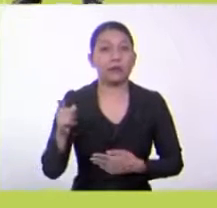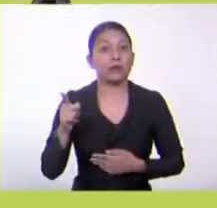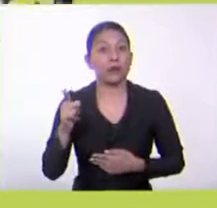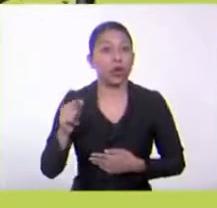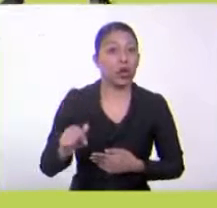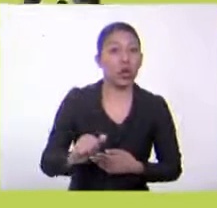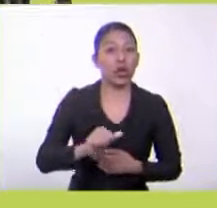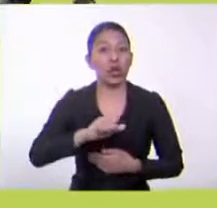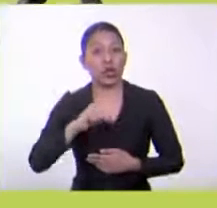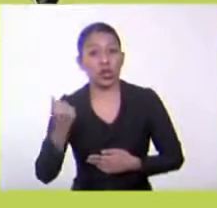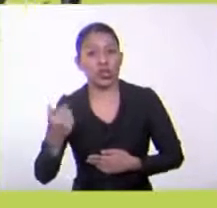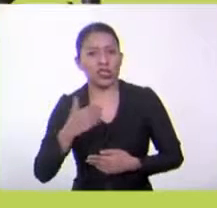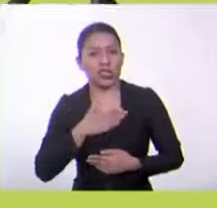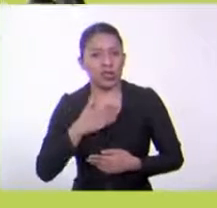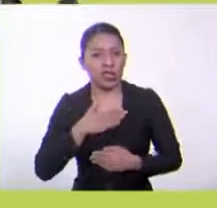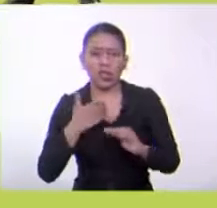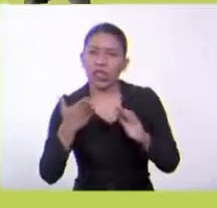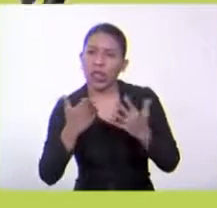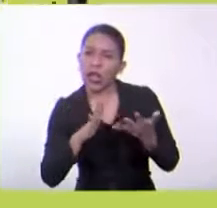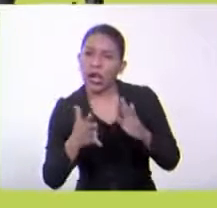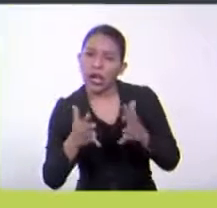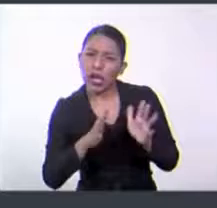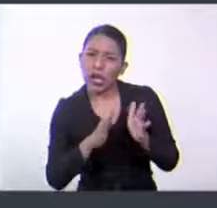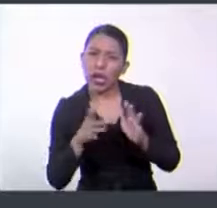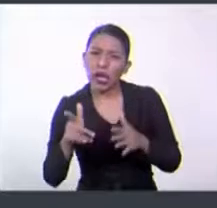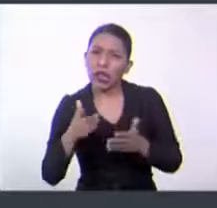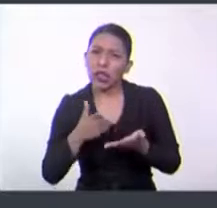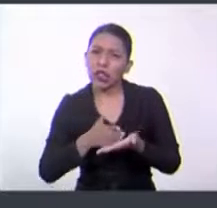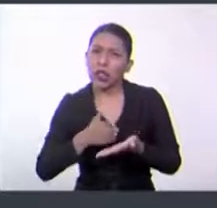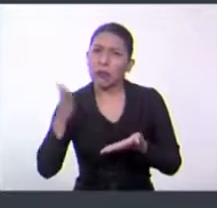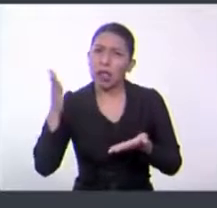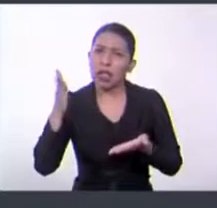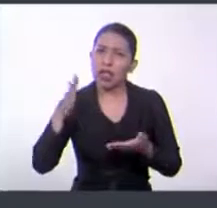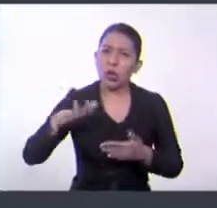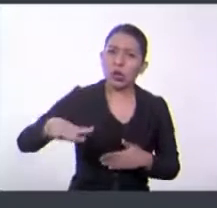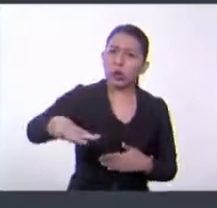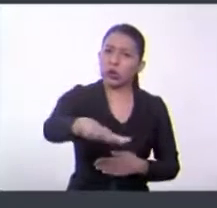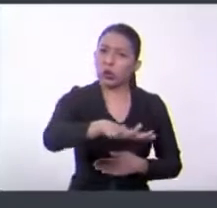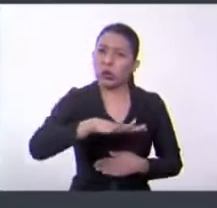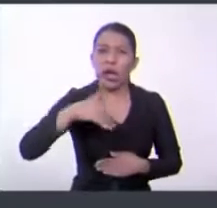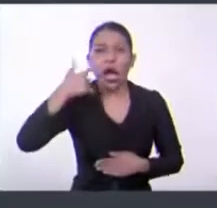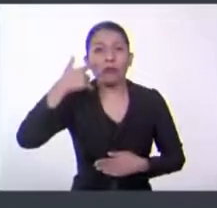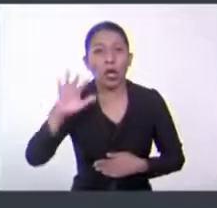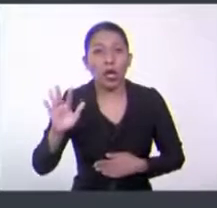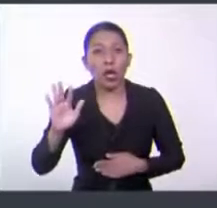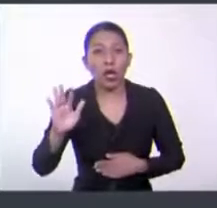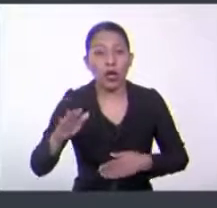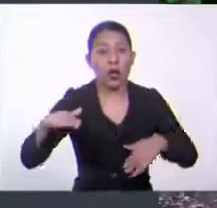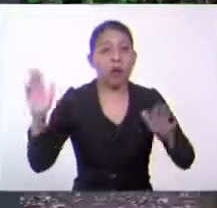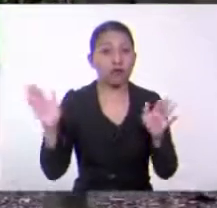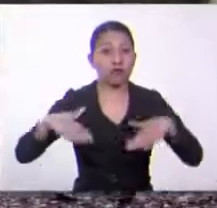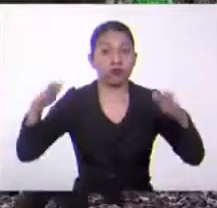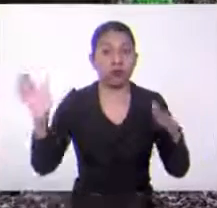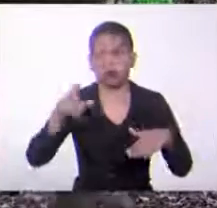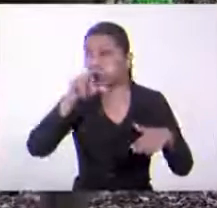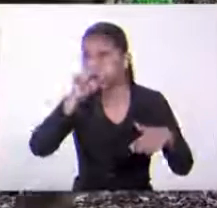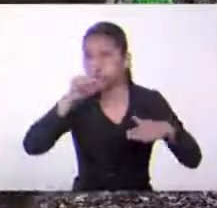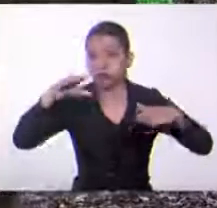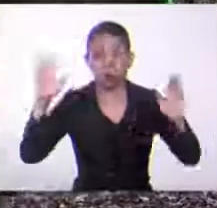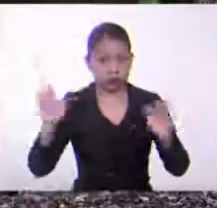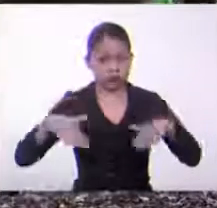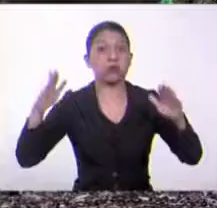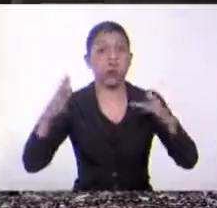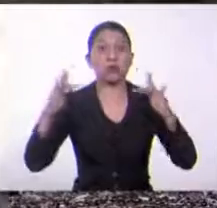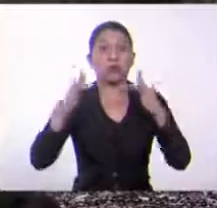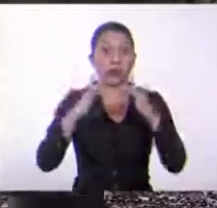reptiles tiene parentesco con los mamíferos. Las aves son parientes directas de